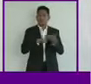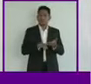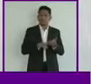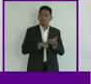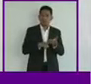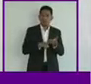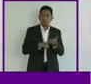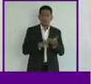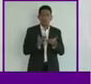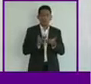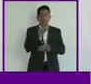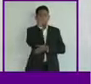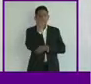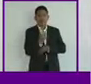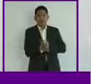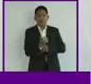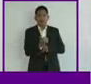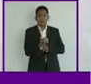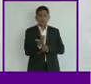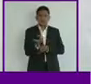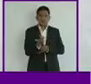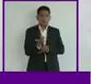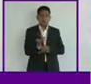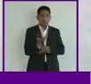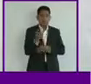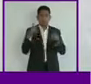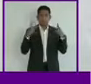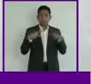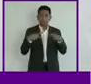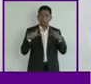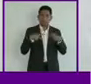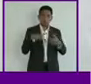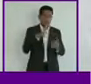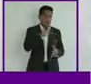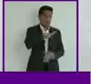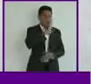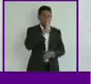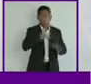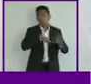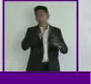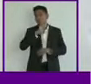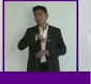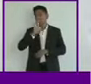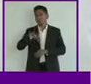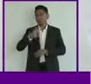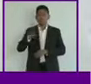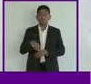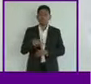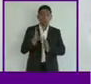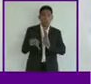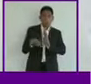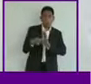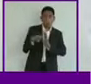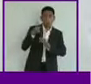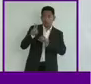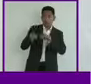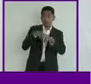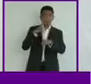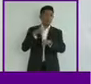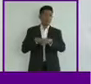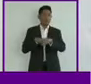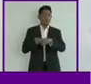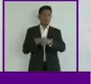pandemia, porque muchas personas fallecieron, muchas personas perdieron su casa, sus trabajos, entonces volver a la normalidad pues no sería